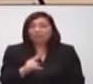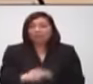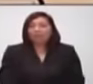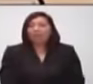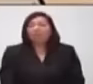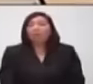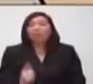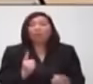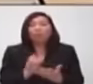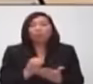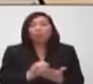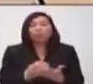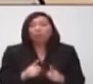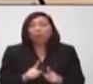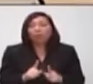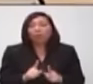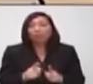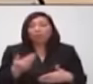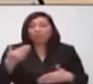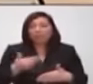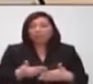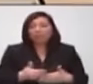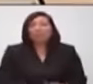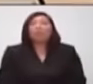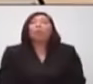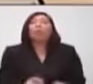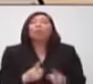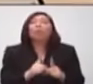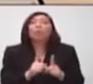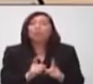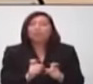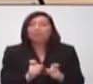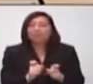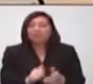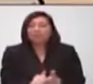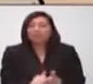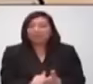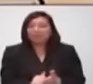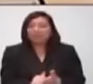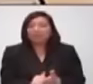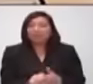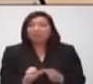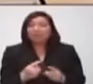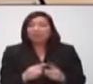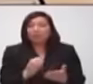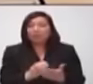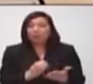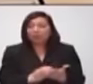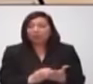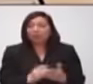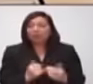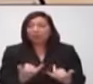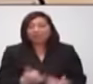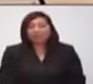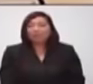de un trato directo, cuando pudo haber ido a un arbitraje o a un peritaje o haber cuestionado las imputaciones que la concesionera hizo. El contrato de concesión preveía